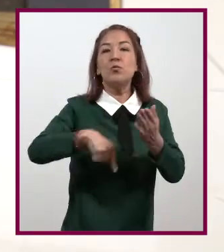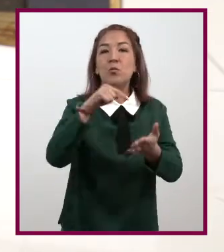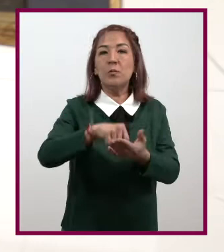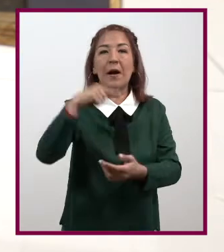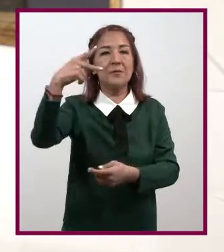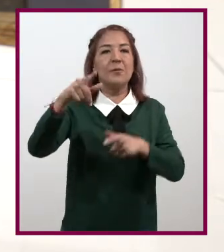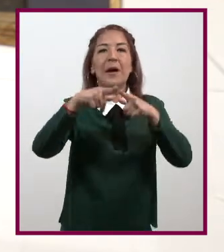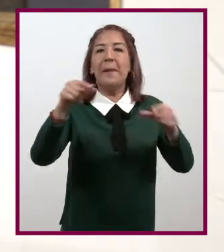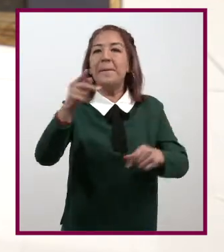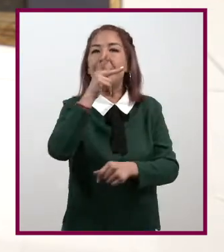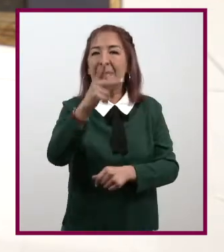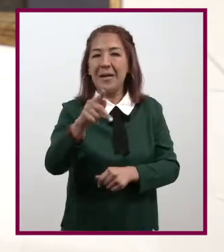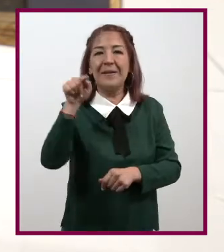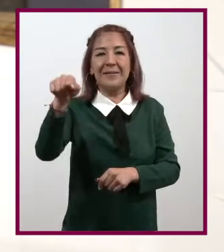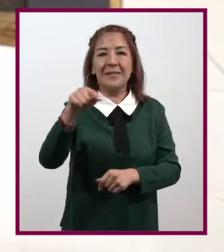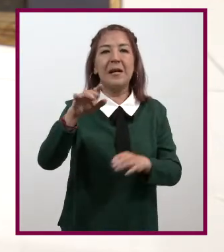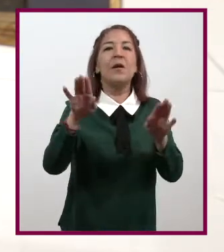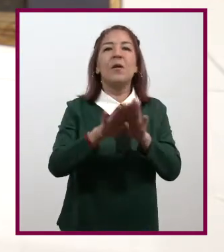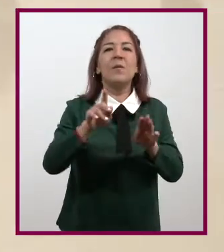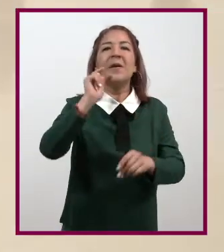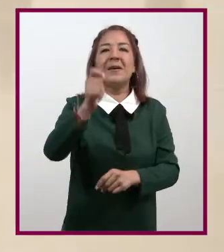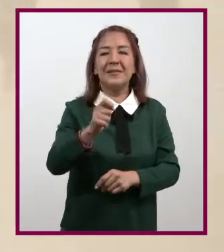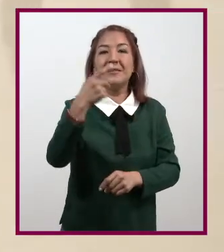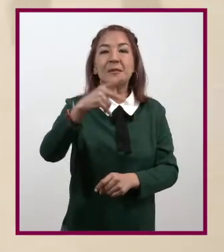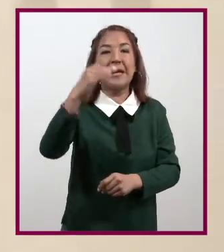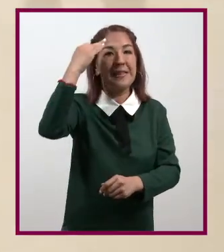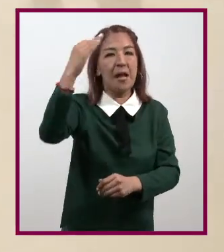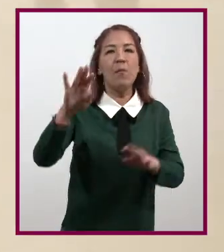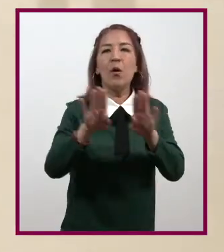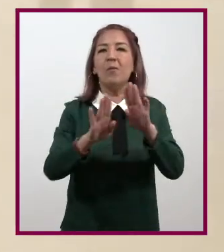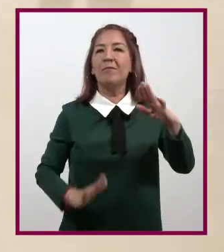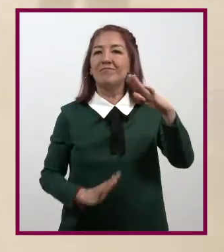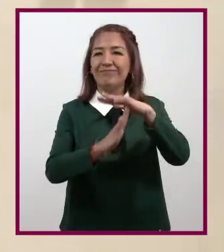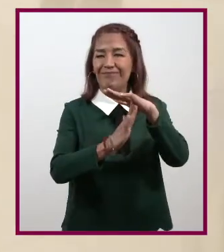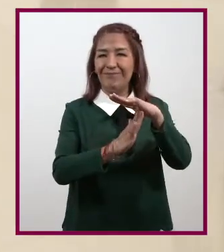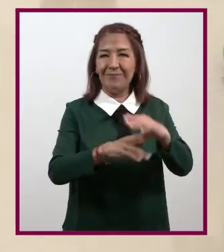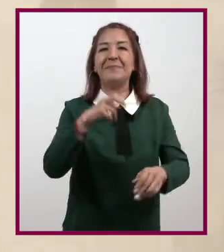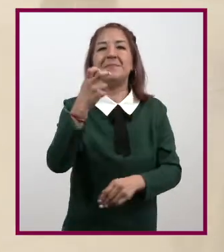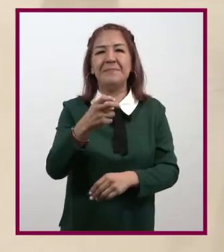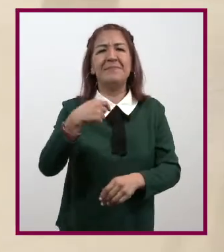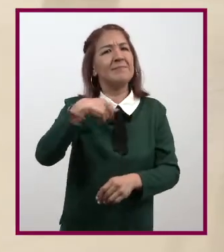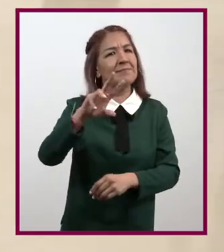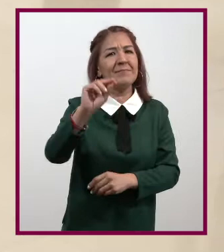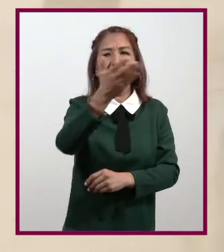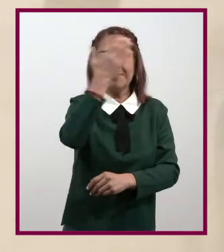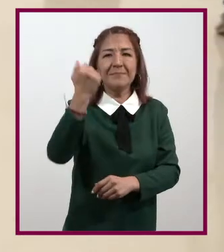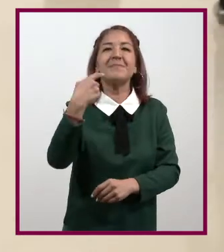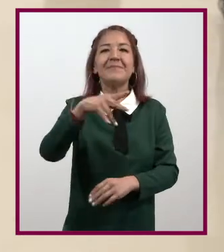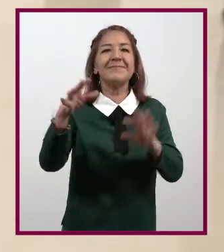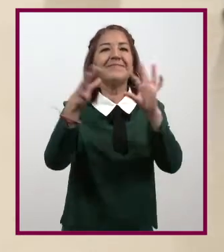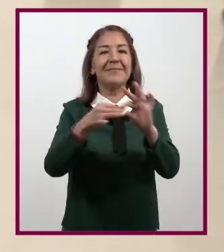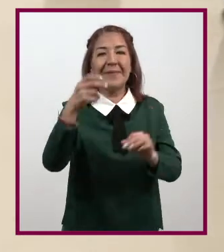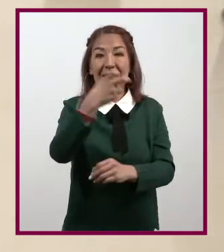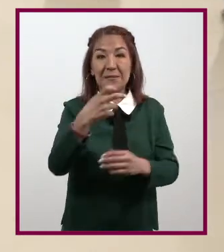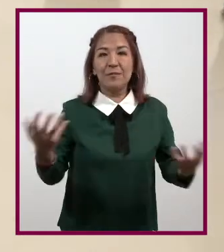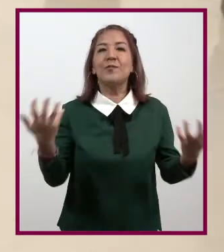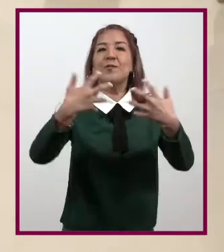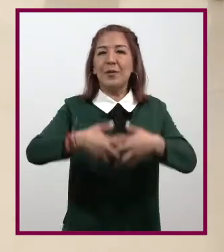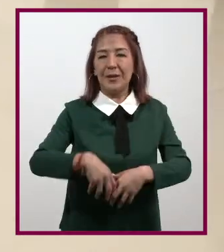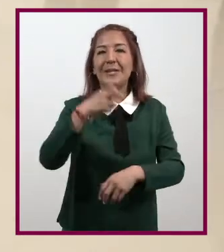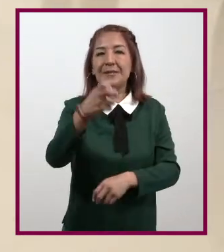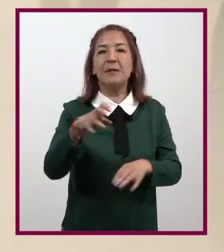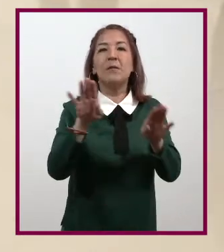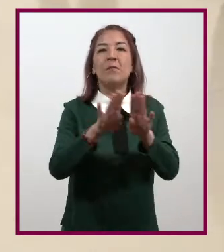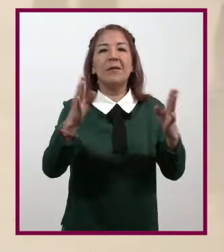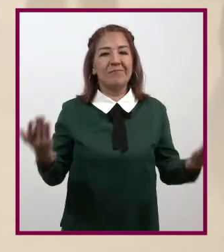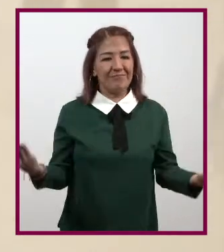que literalmente quiere decir detener el viento. No sabía, Alfredo, pero tiene todo el sentido, pues originalmente esa era la función de los biombos,